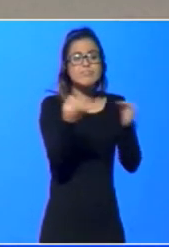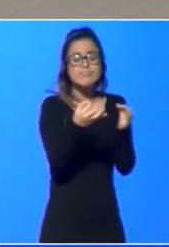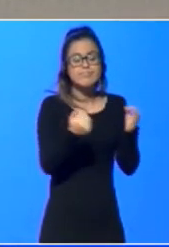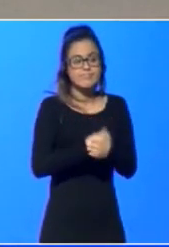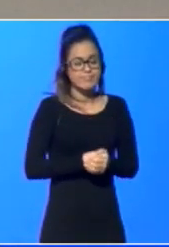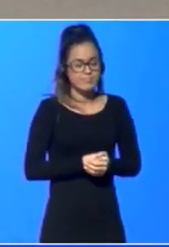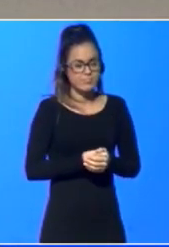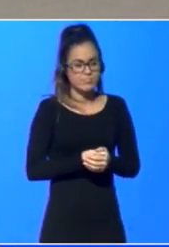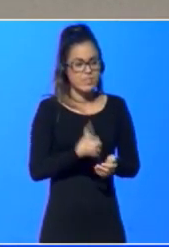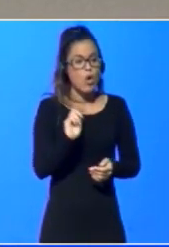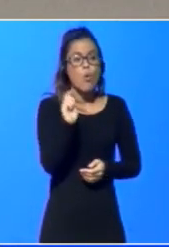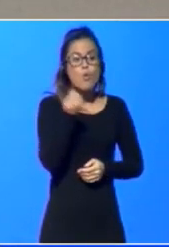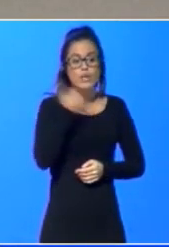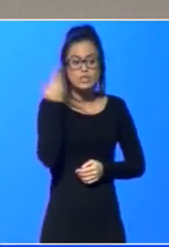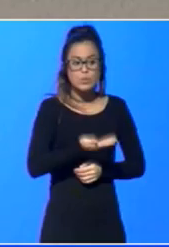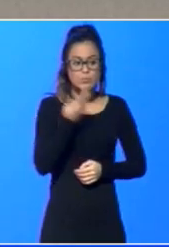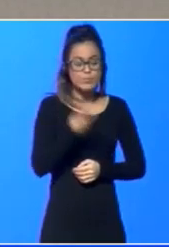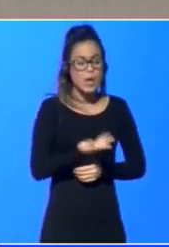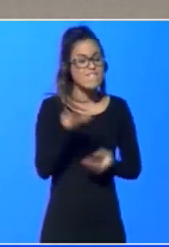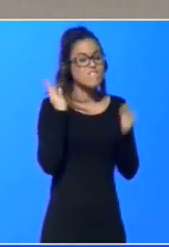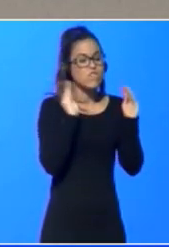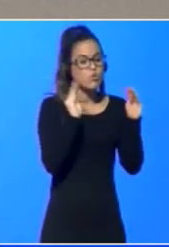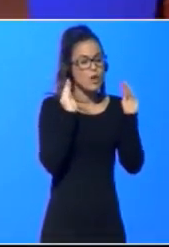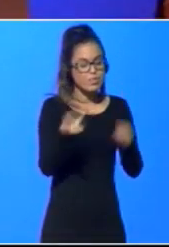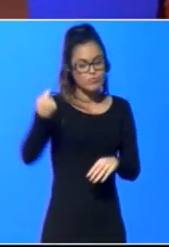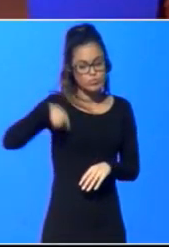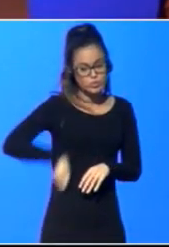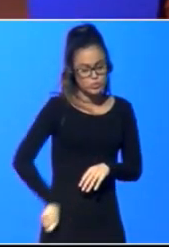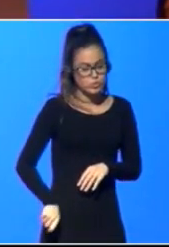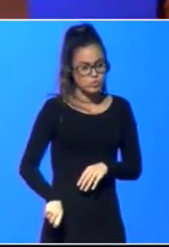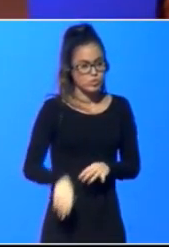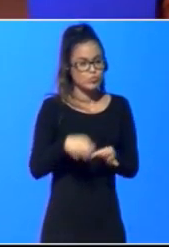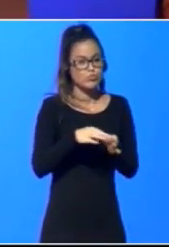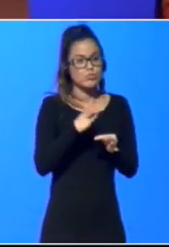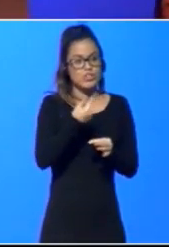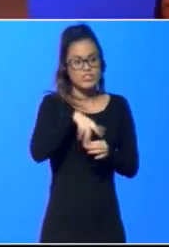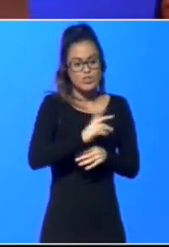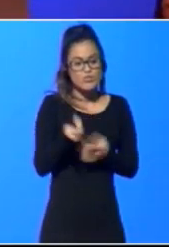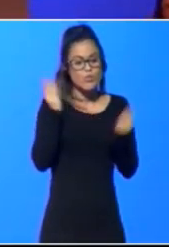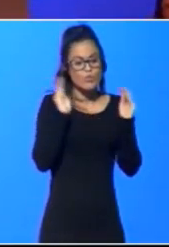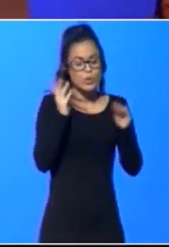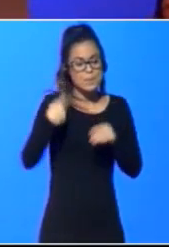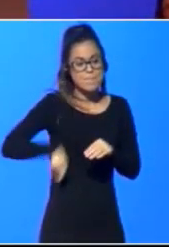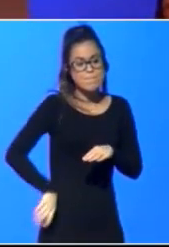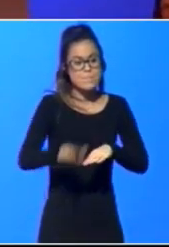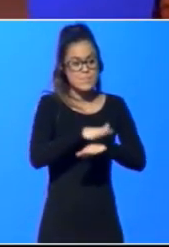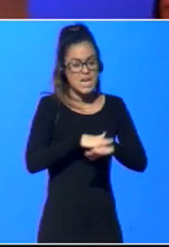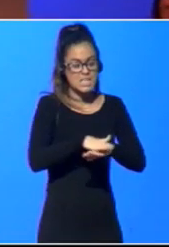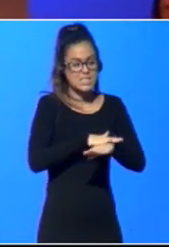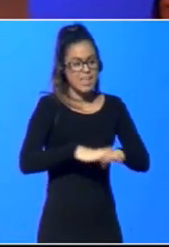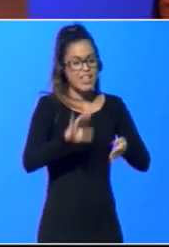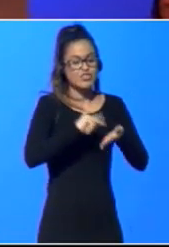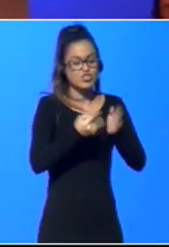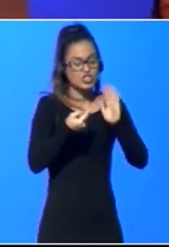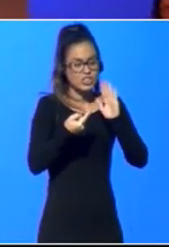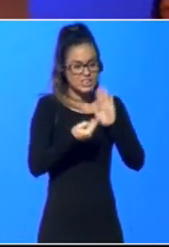pues un reto grande lo tiene la formación profesional. Afortunadamente hemos metido la formación profesional básica como primera etapa del sistema